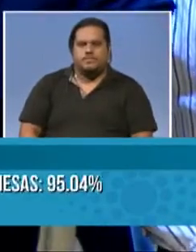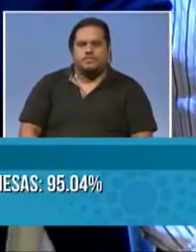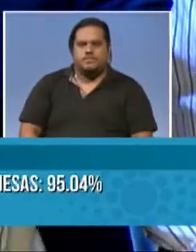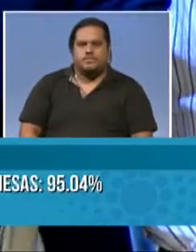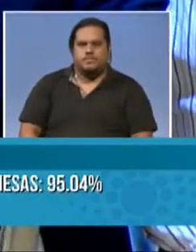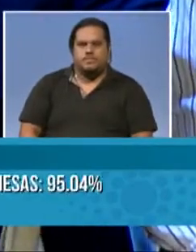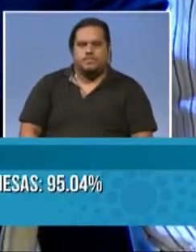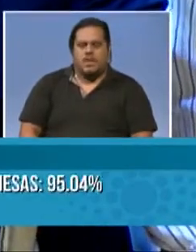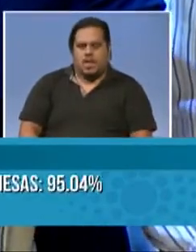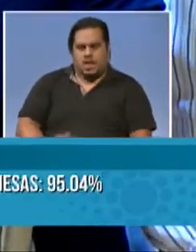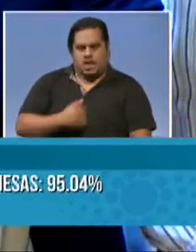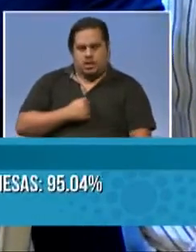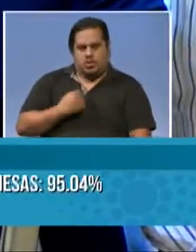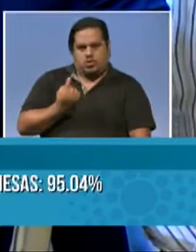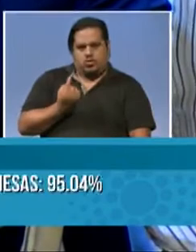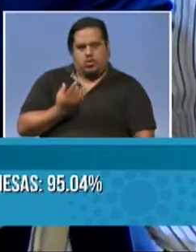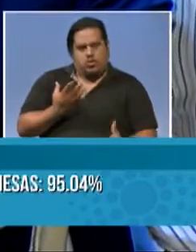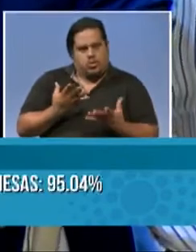Y